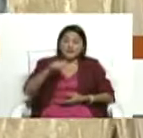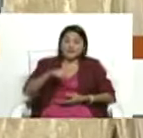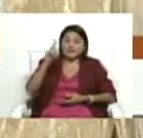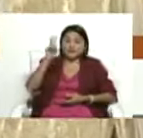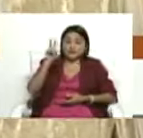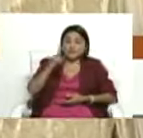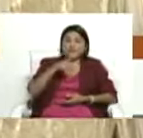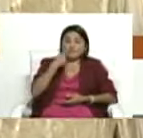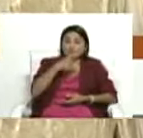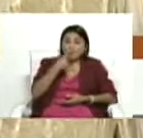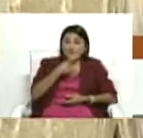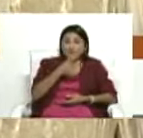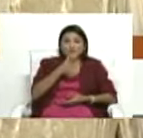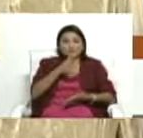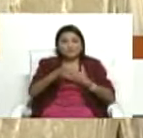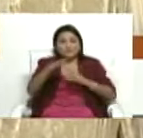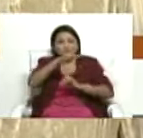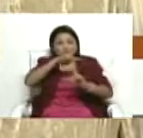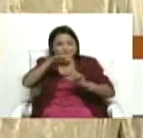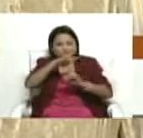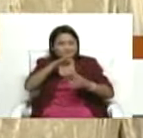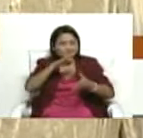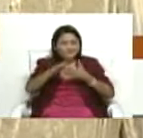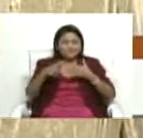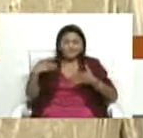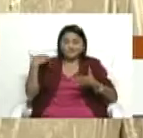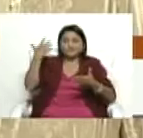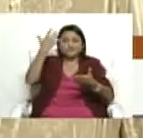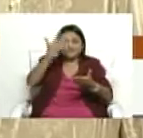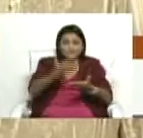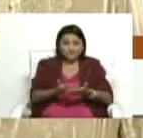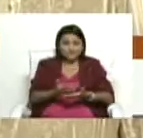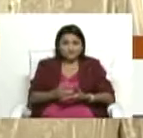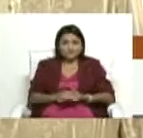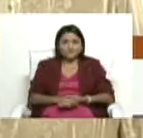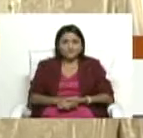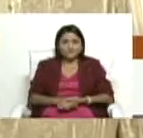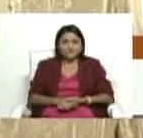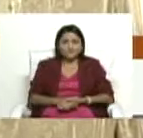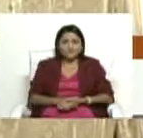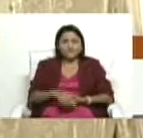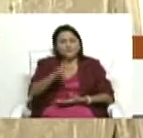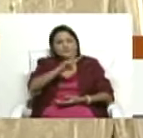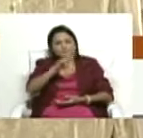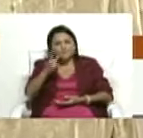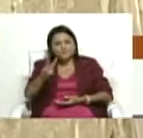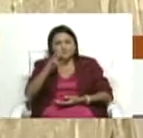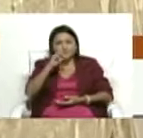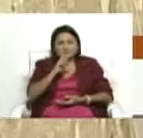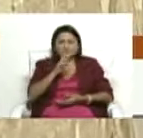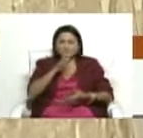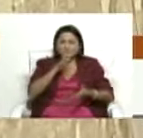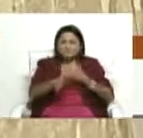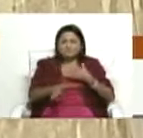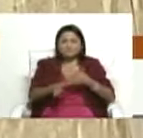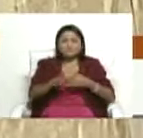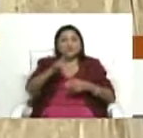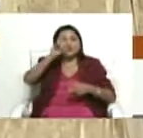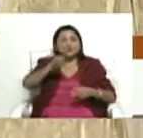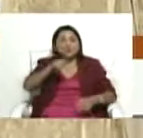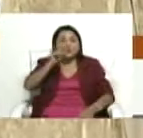la República Bolivariana de Venezuela en los últimos 22 años, es que